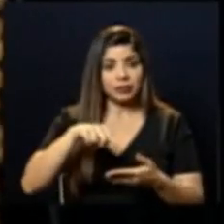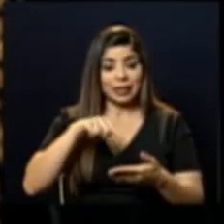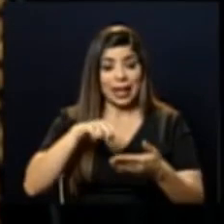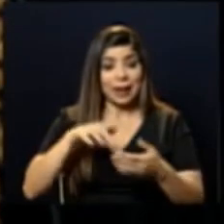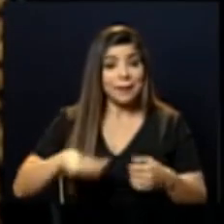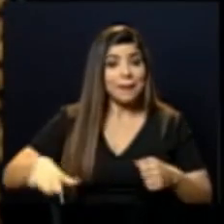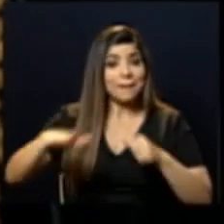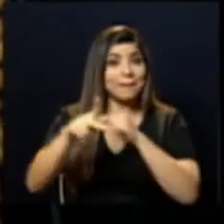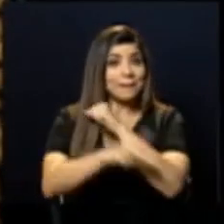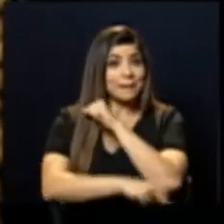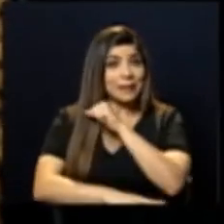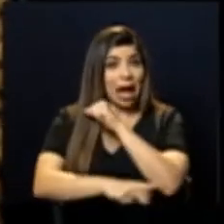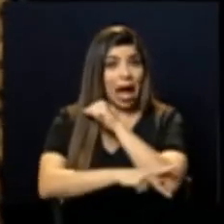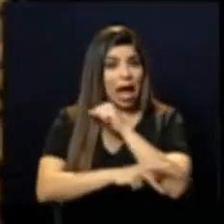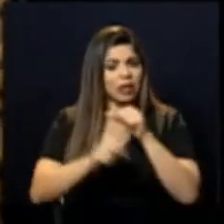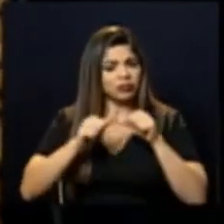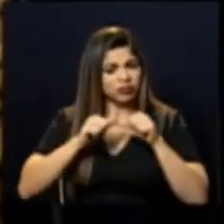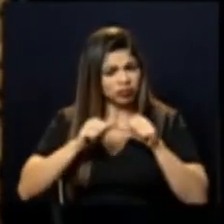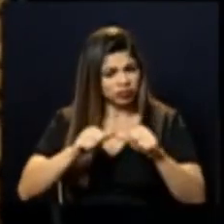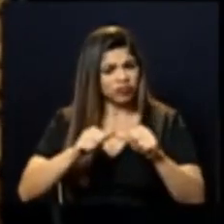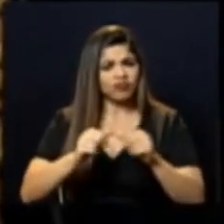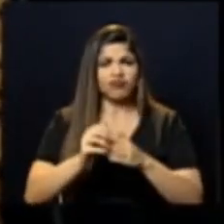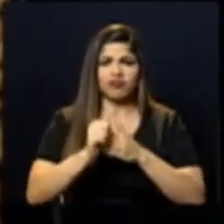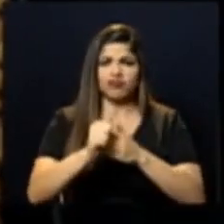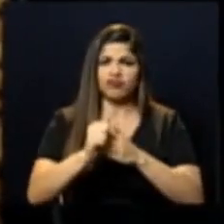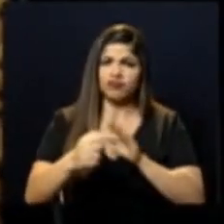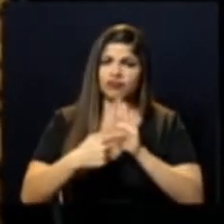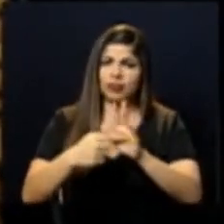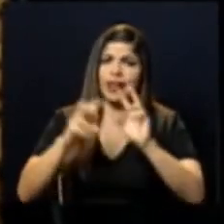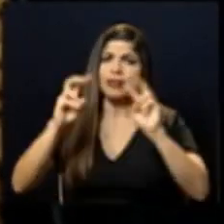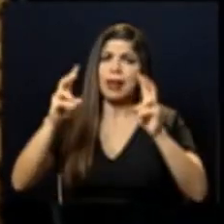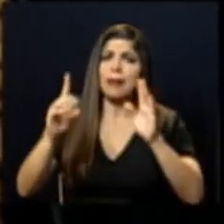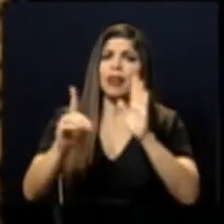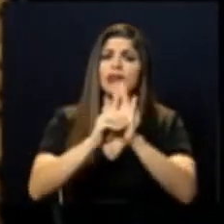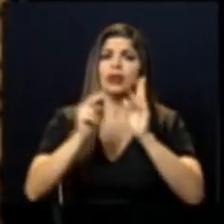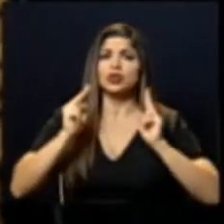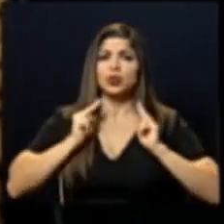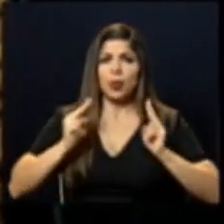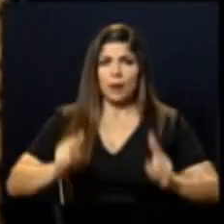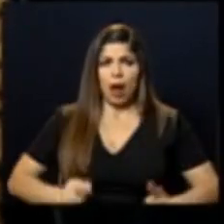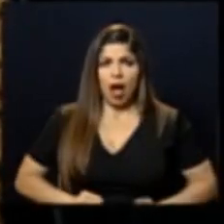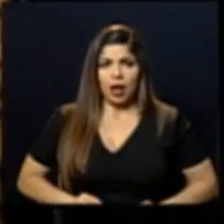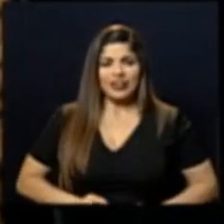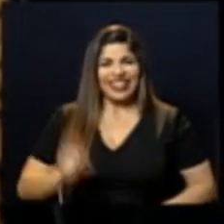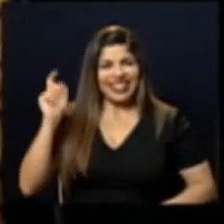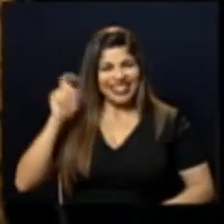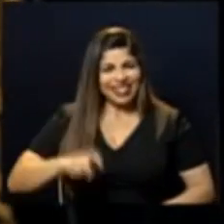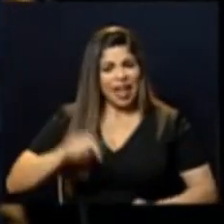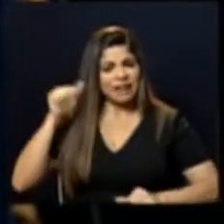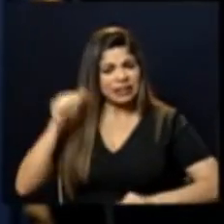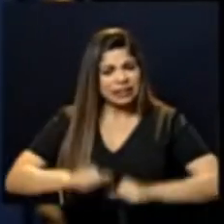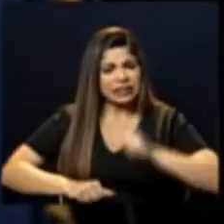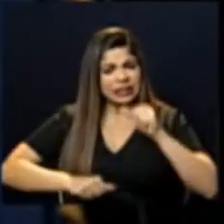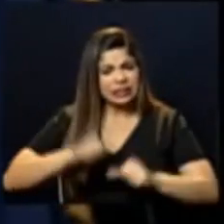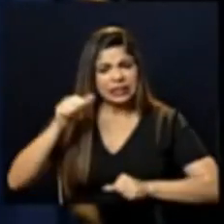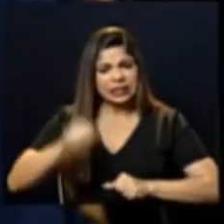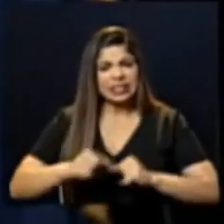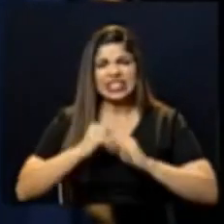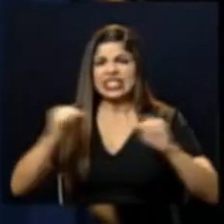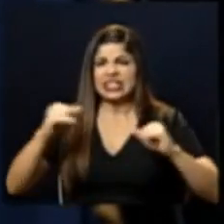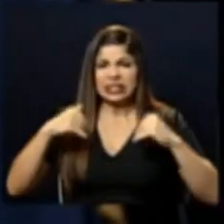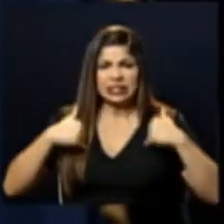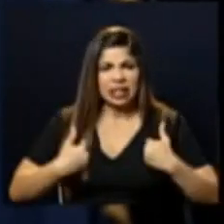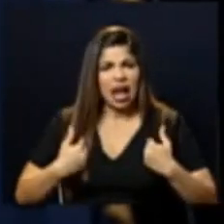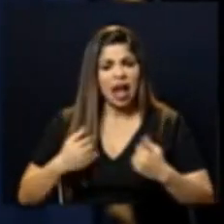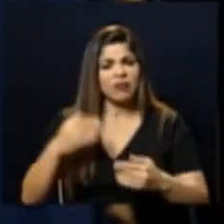Este país seguirá siendo referente en materia de derechos humanos y debe luchar sin descanso contra